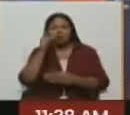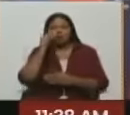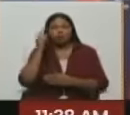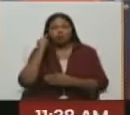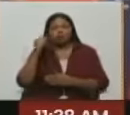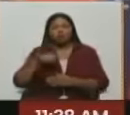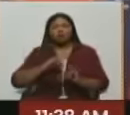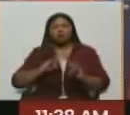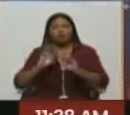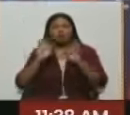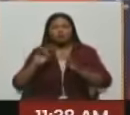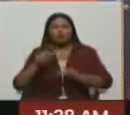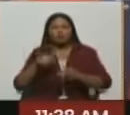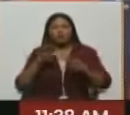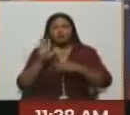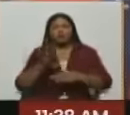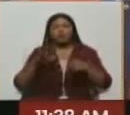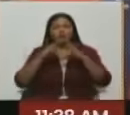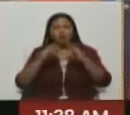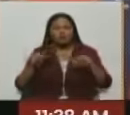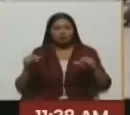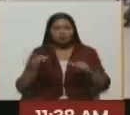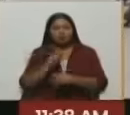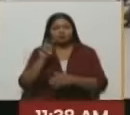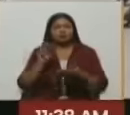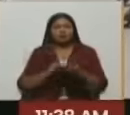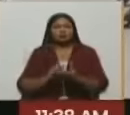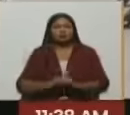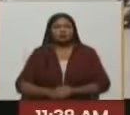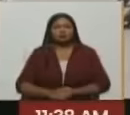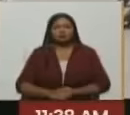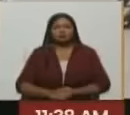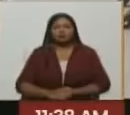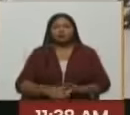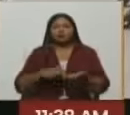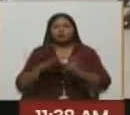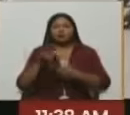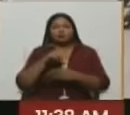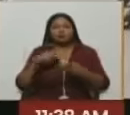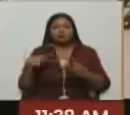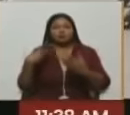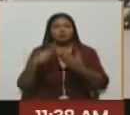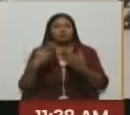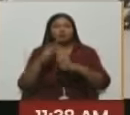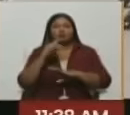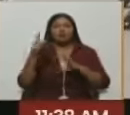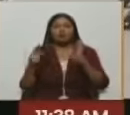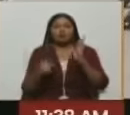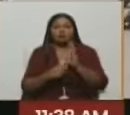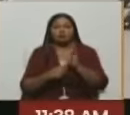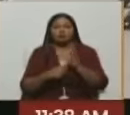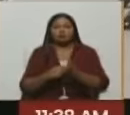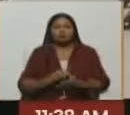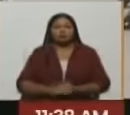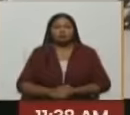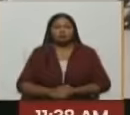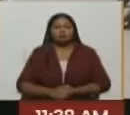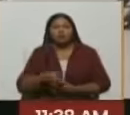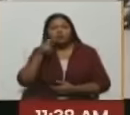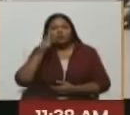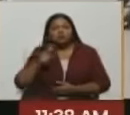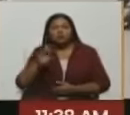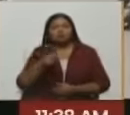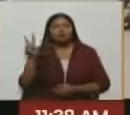hoy mismo por todo el territorio nacional para garantizar la voluntad absoluta del pueblo